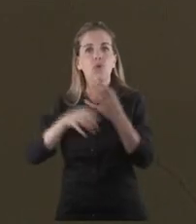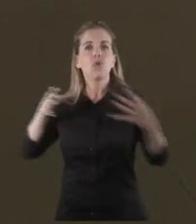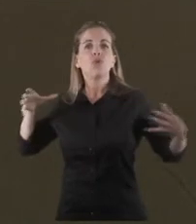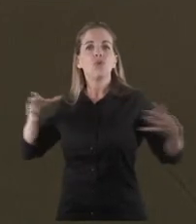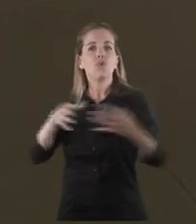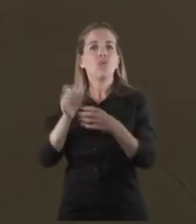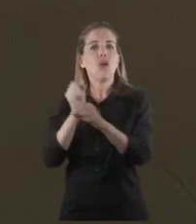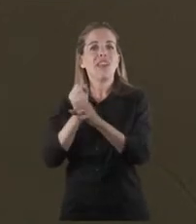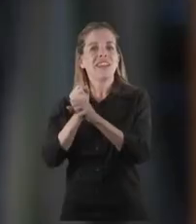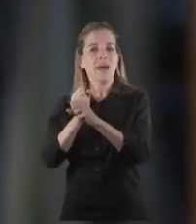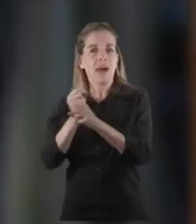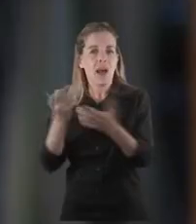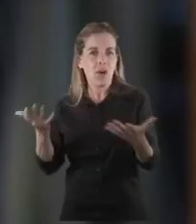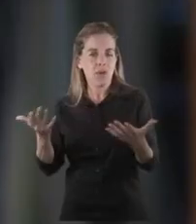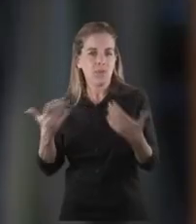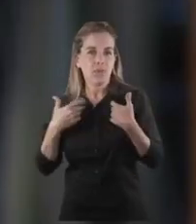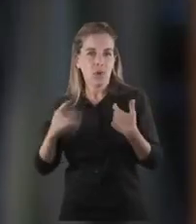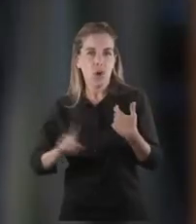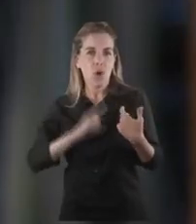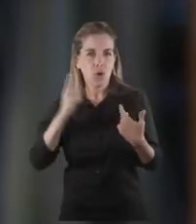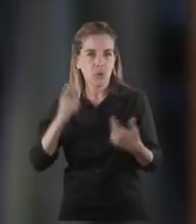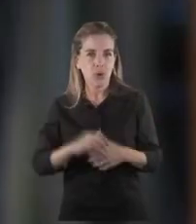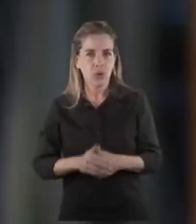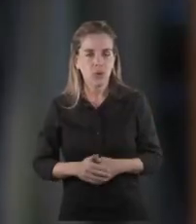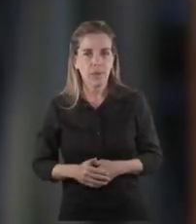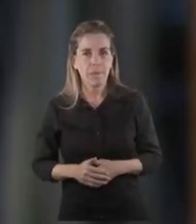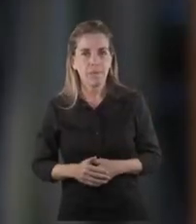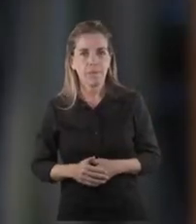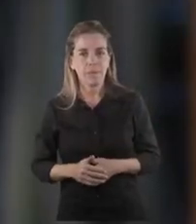trabajo, porque